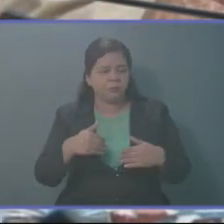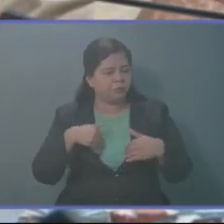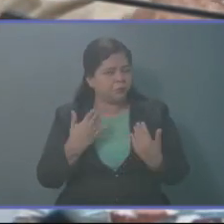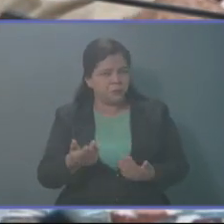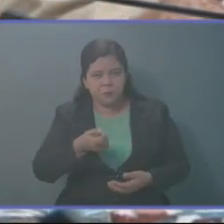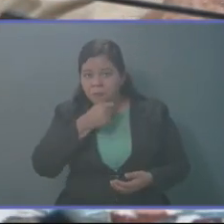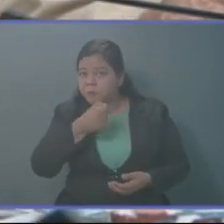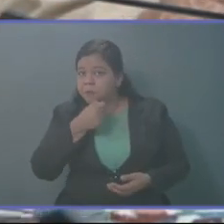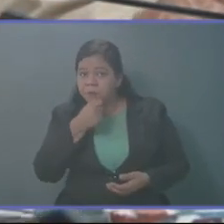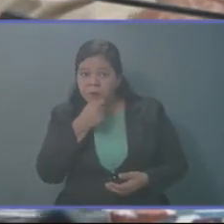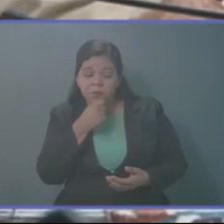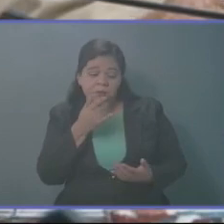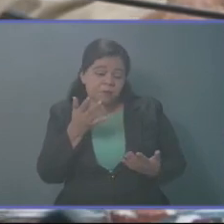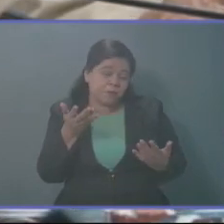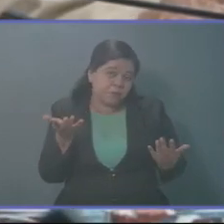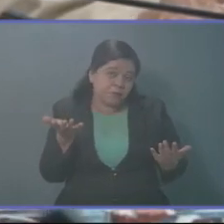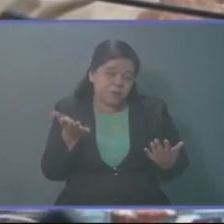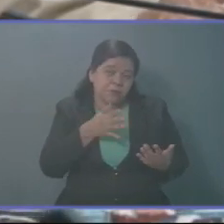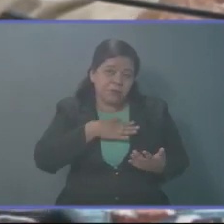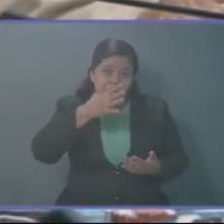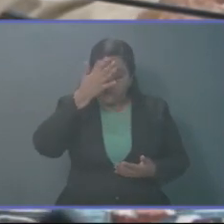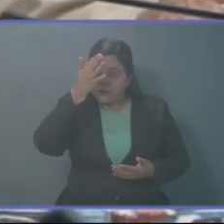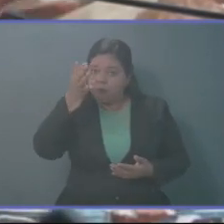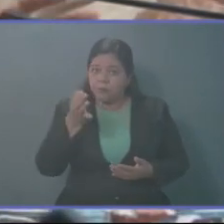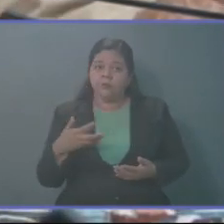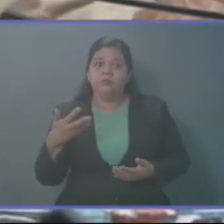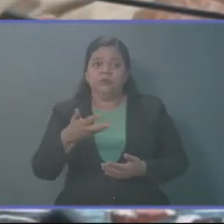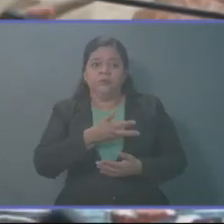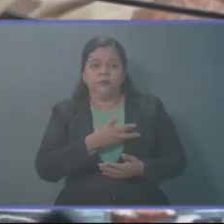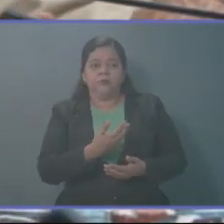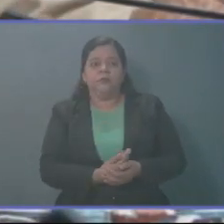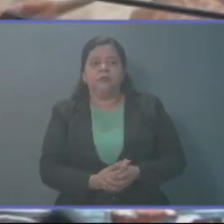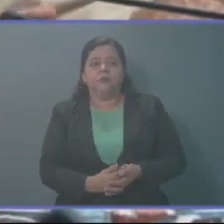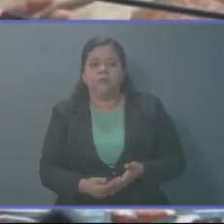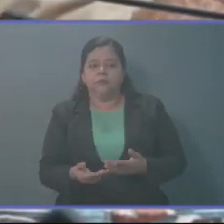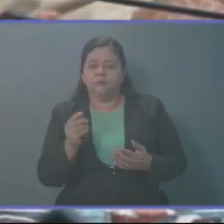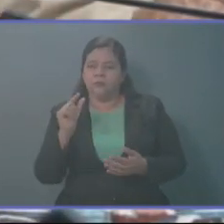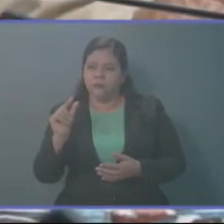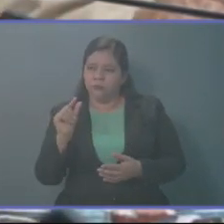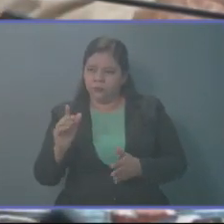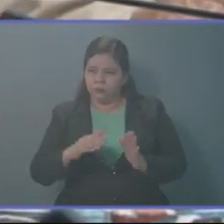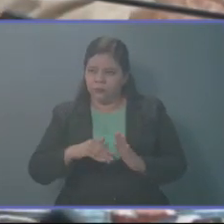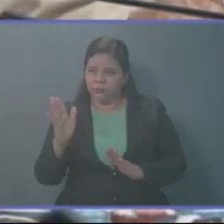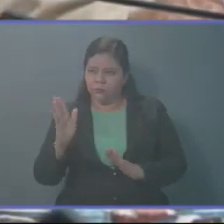información, nos parecería que tal vez estaríamos actuando un poco